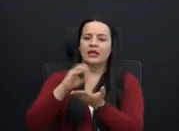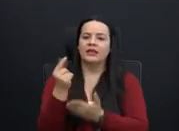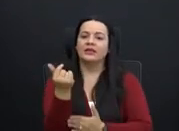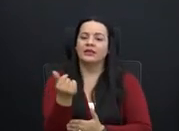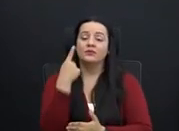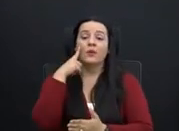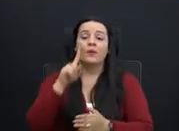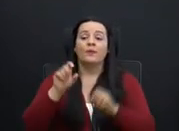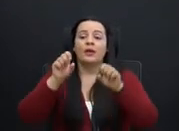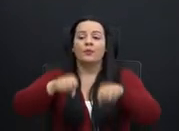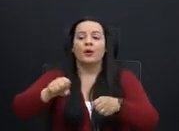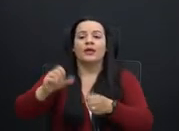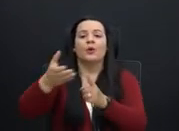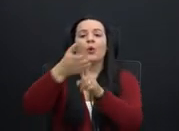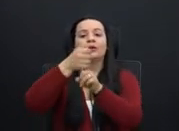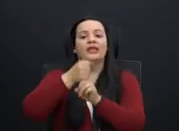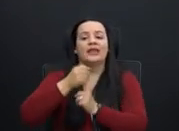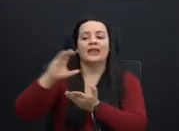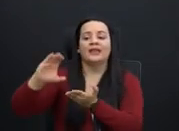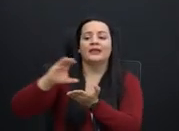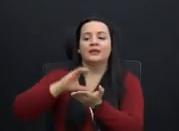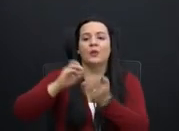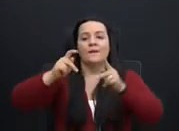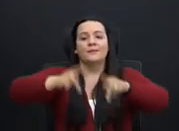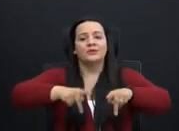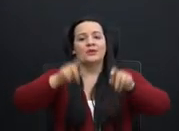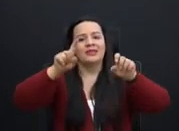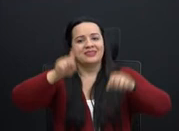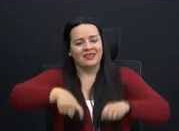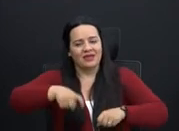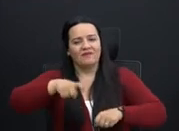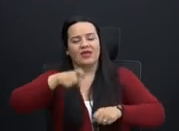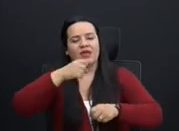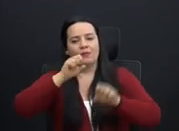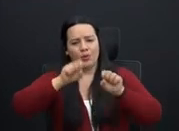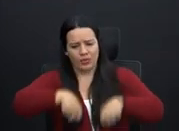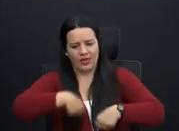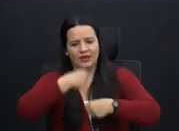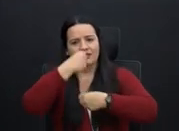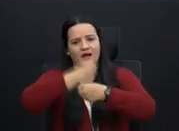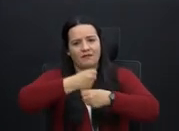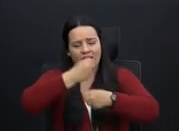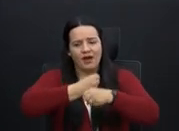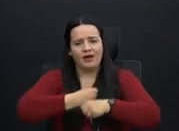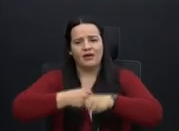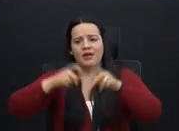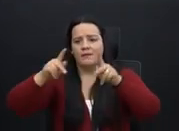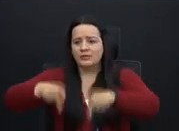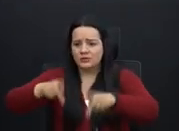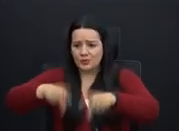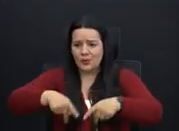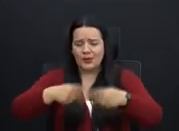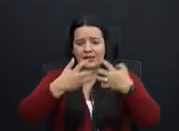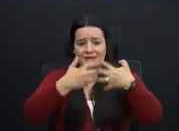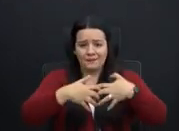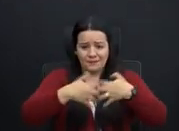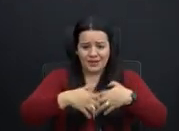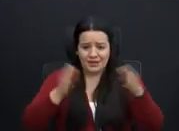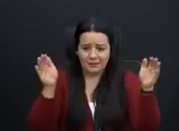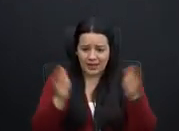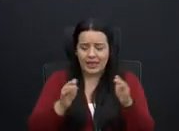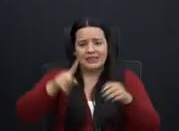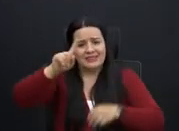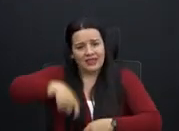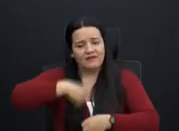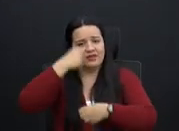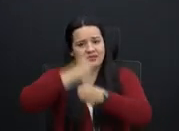para obtener ingresos la gente tiene que poder trabajar. Los emprendedores tienen que poder emprender